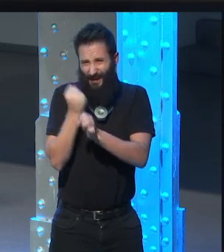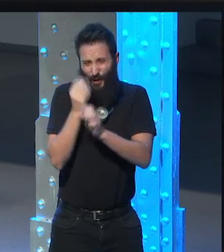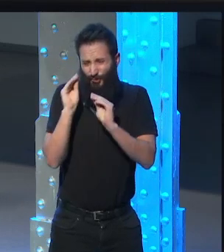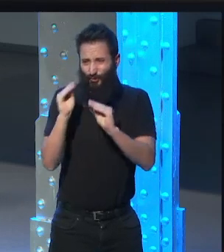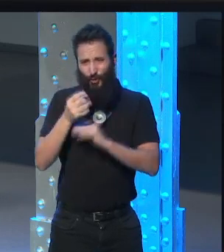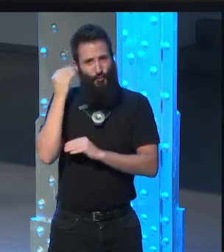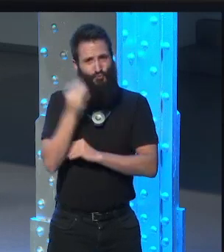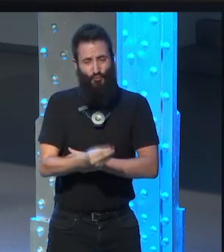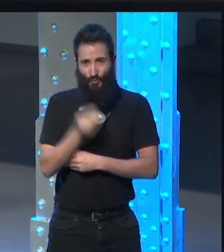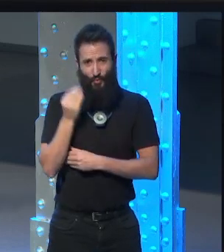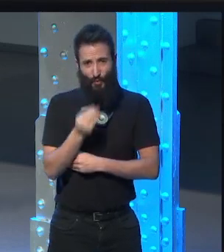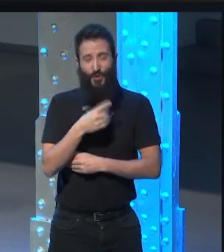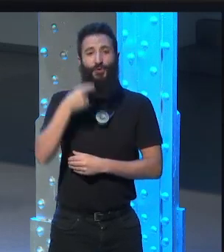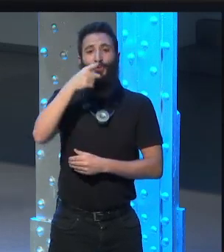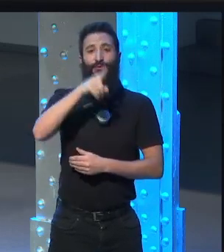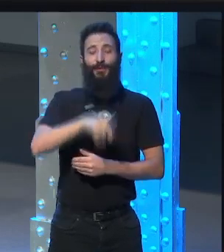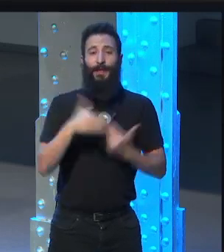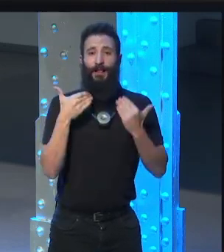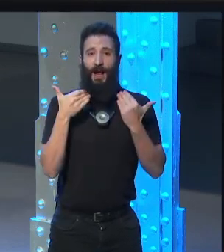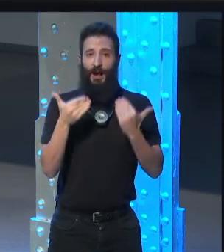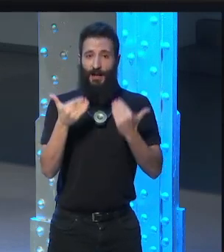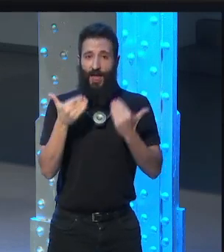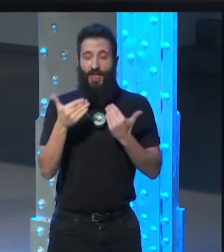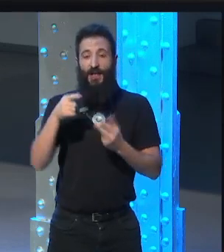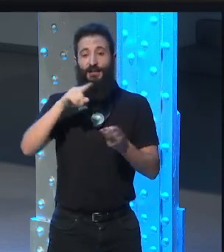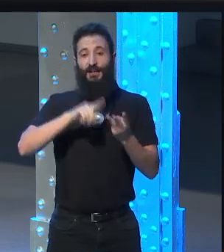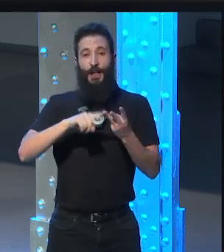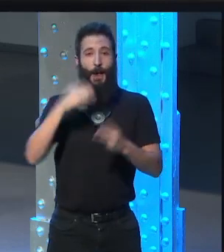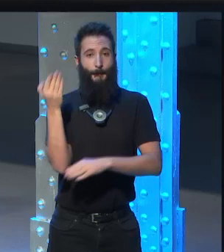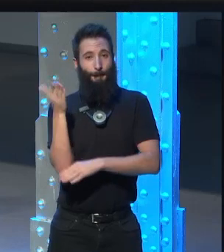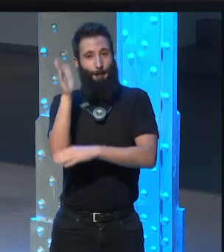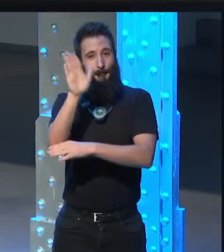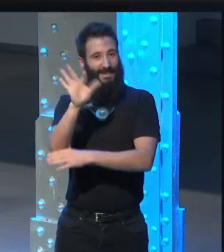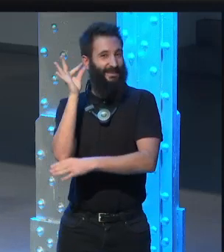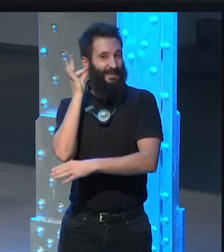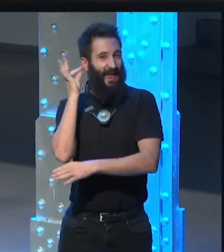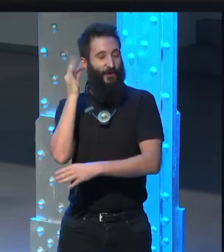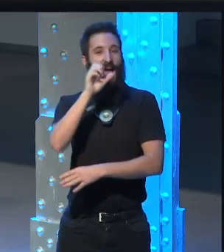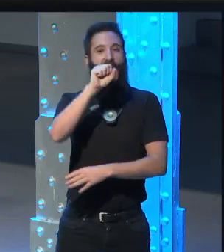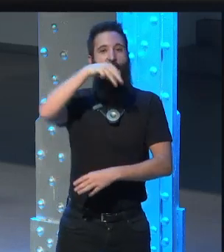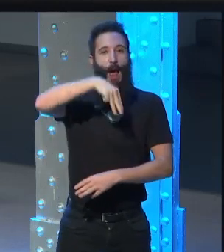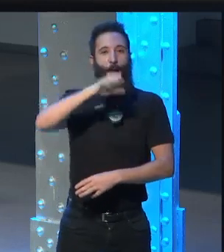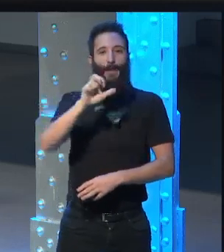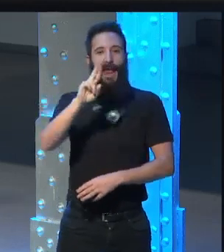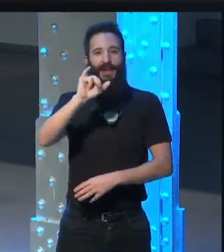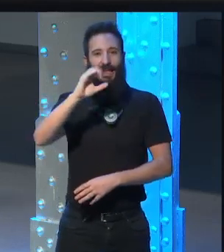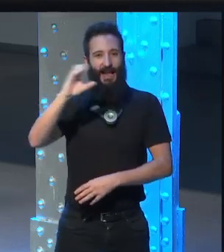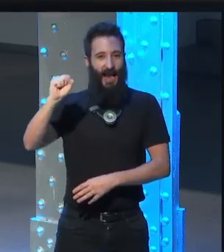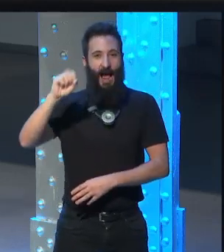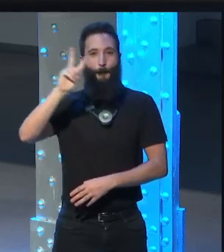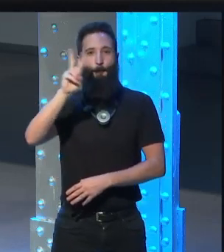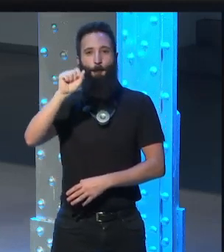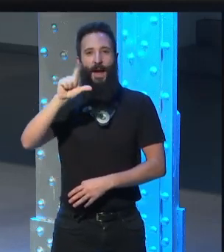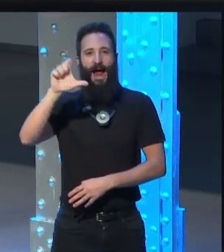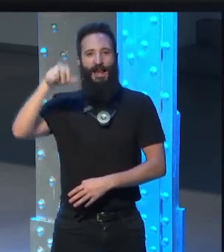hecho. Doy las gracias también a nuestra presentadora de hoy, América Valenzuela, que es un placer tenerla de nuevo